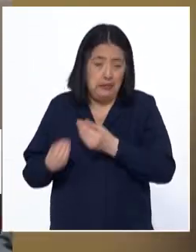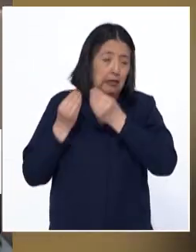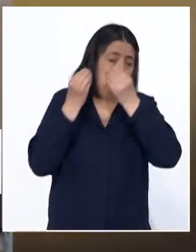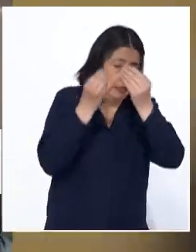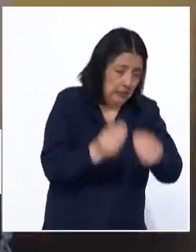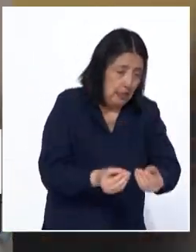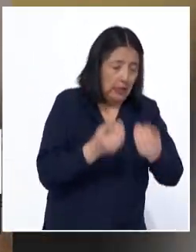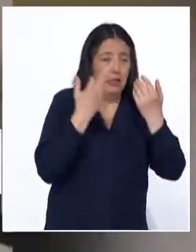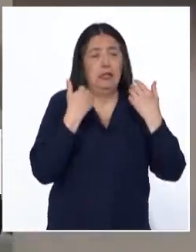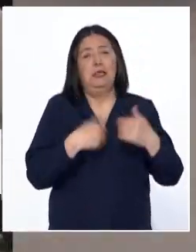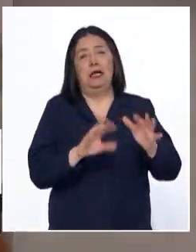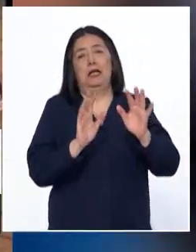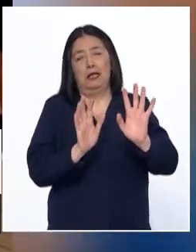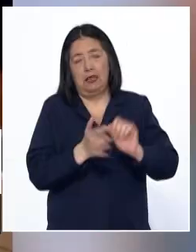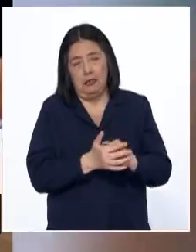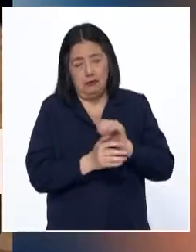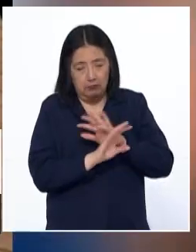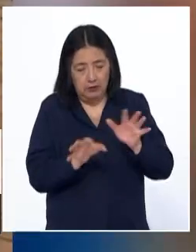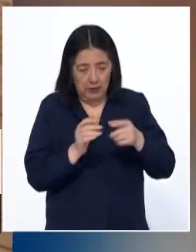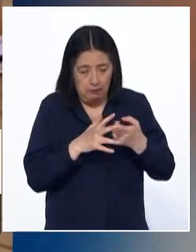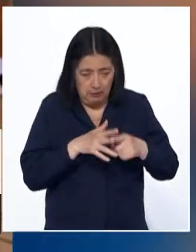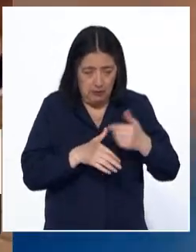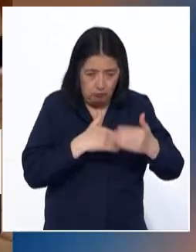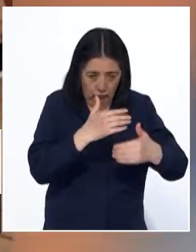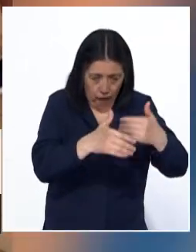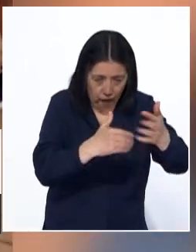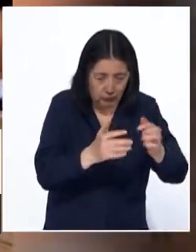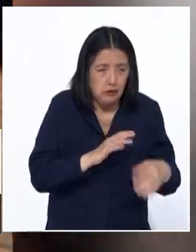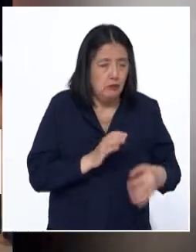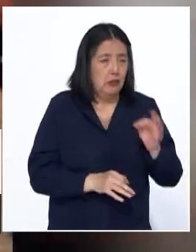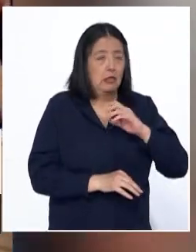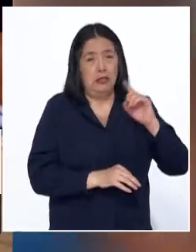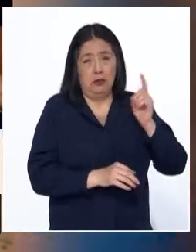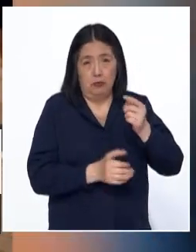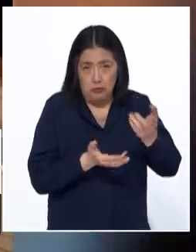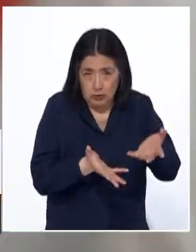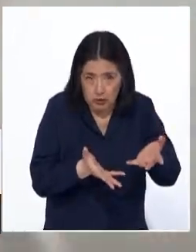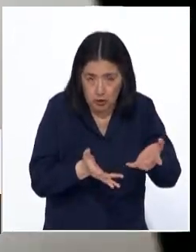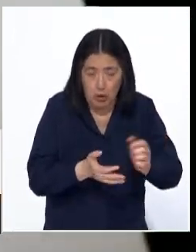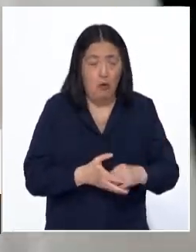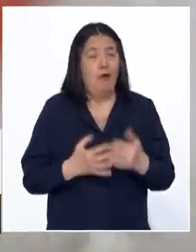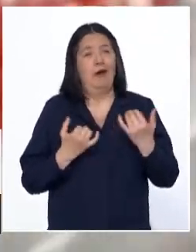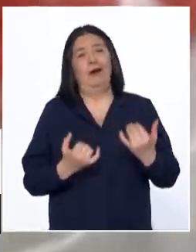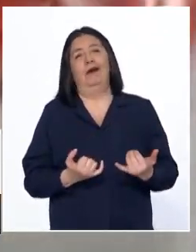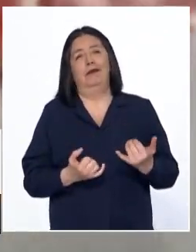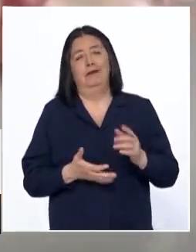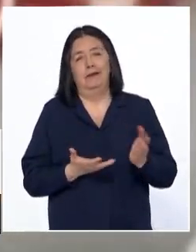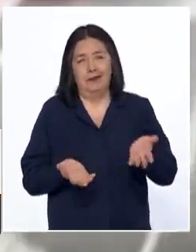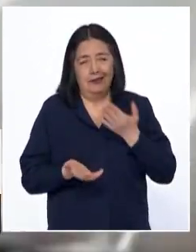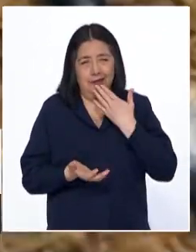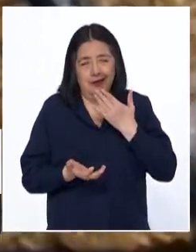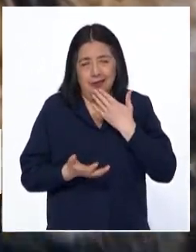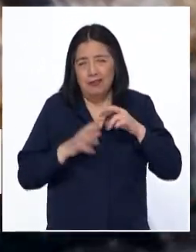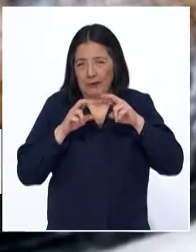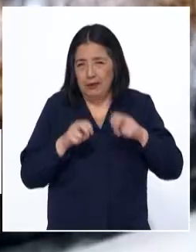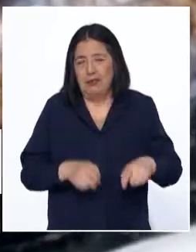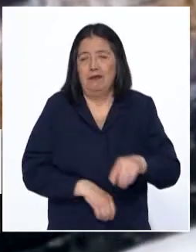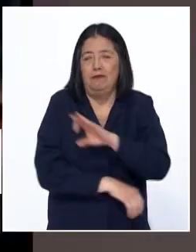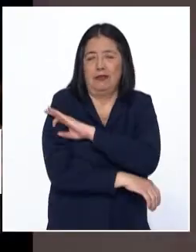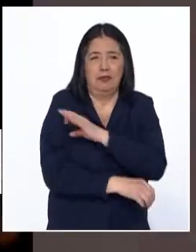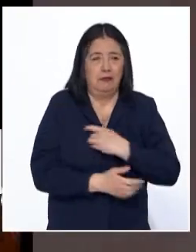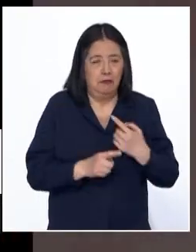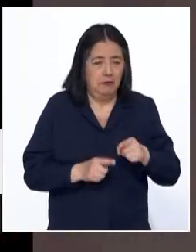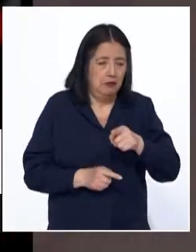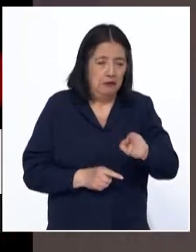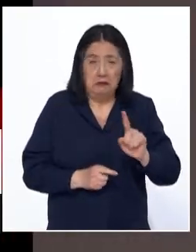para que simplemente empiece el proceso penal y las acusaciones. Ahora es el que tiene que investigar es el fiscal, pero si el